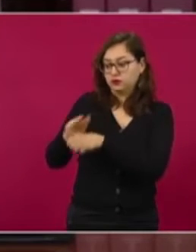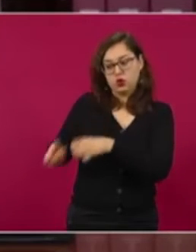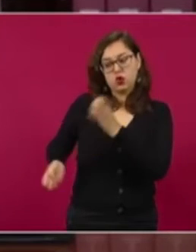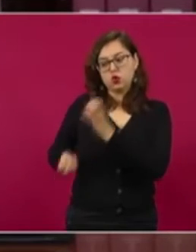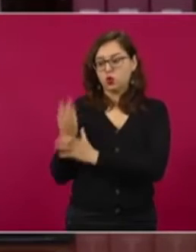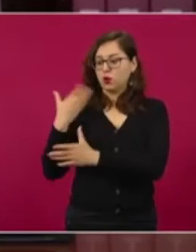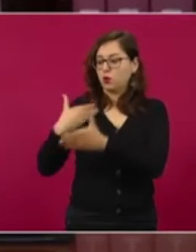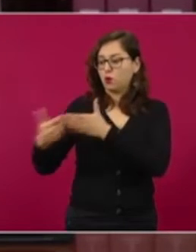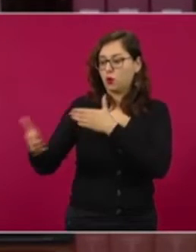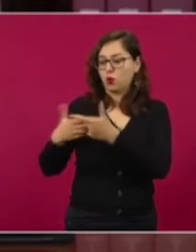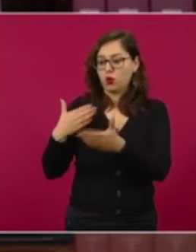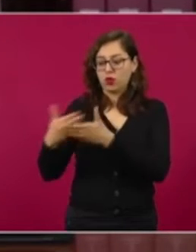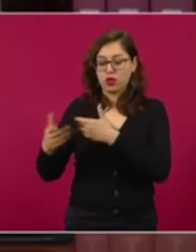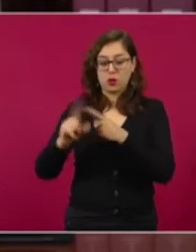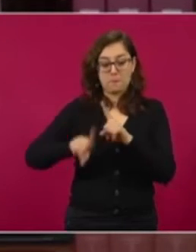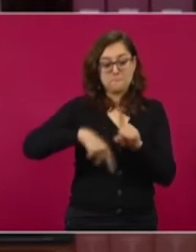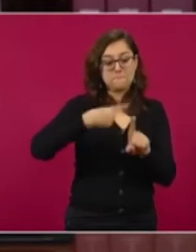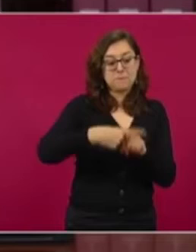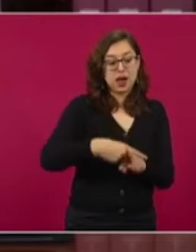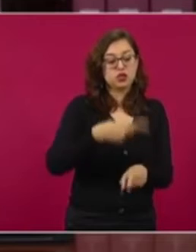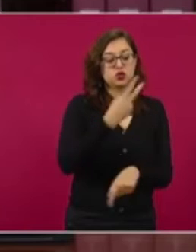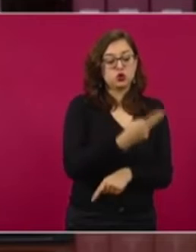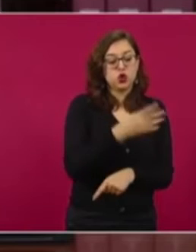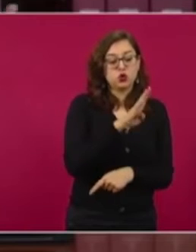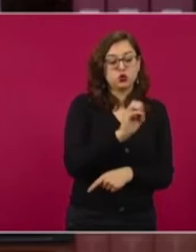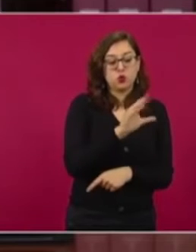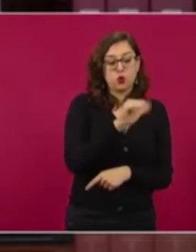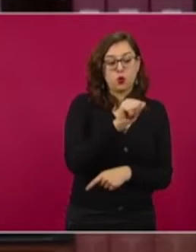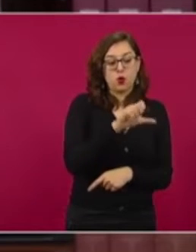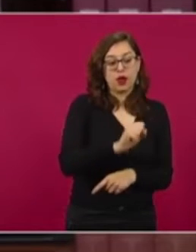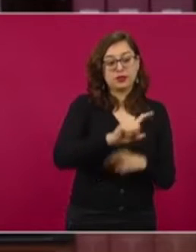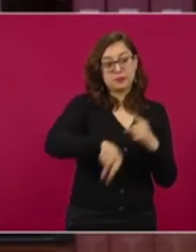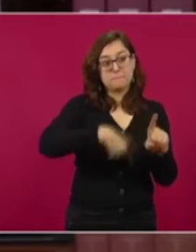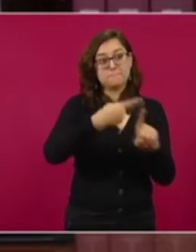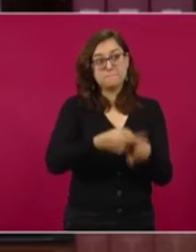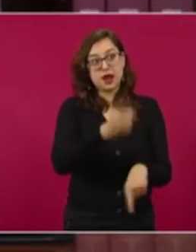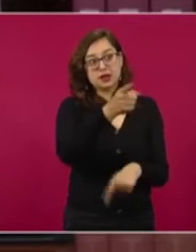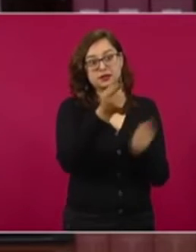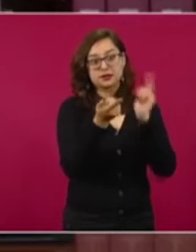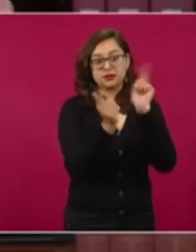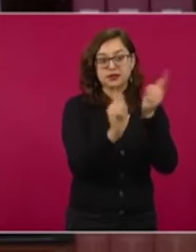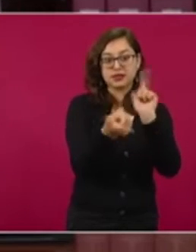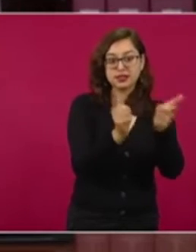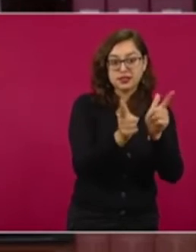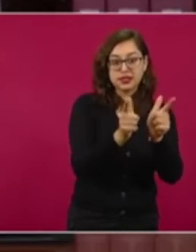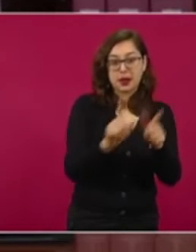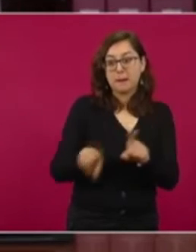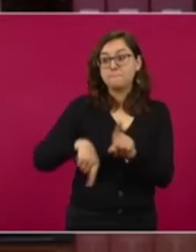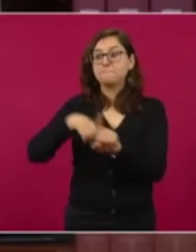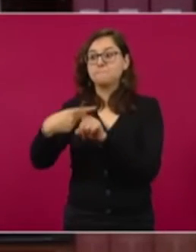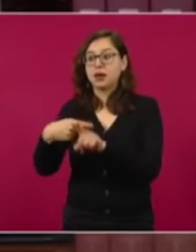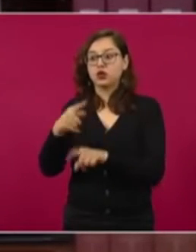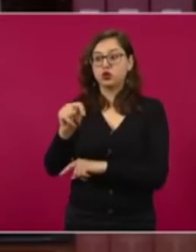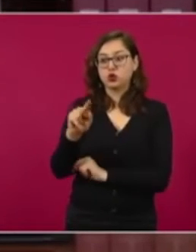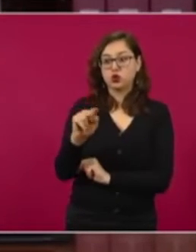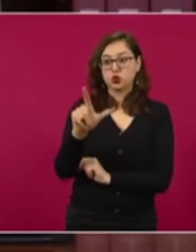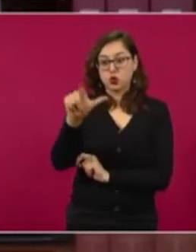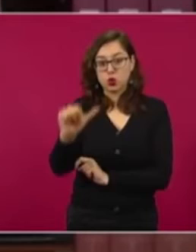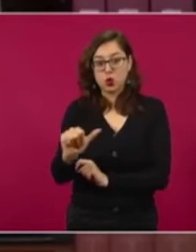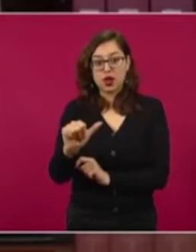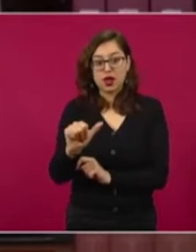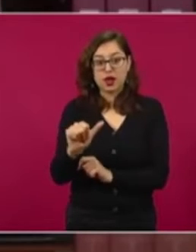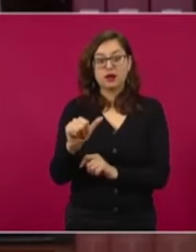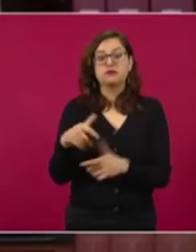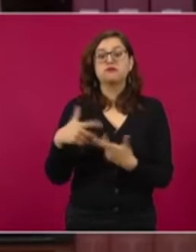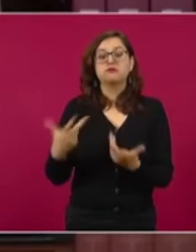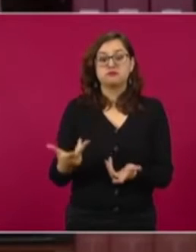modernizadas, más la de Dos Bocas. Ahora, Deer Park, la coquizadora y posiblemente